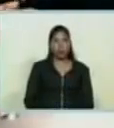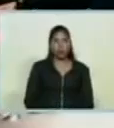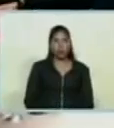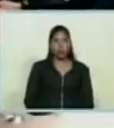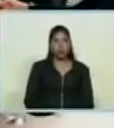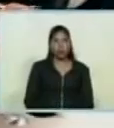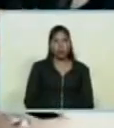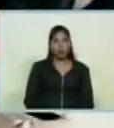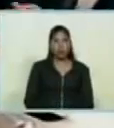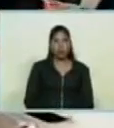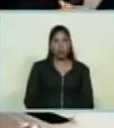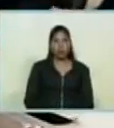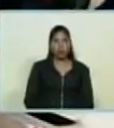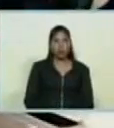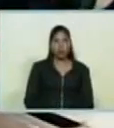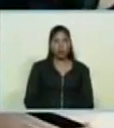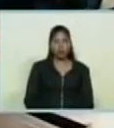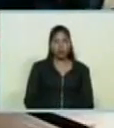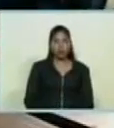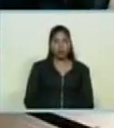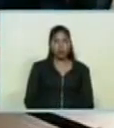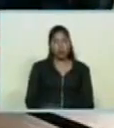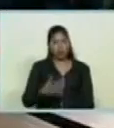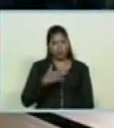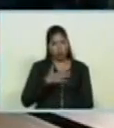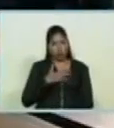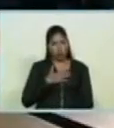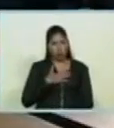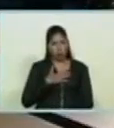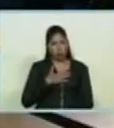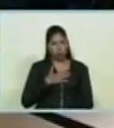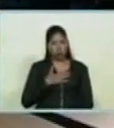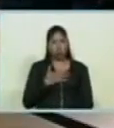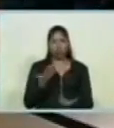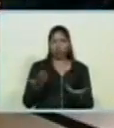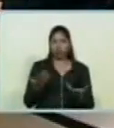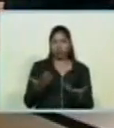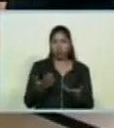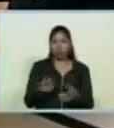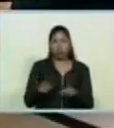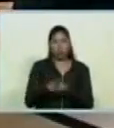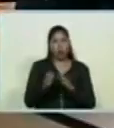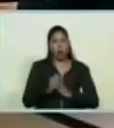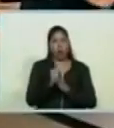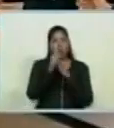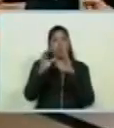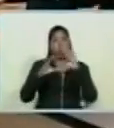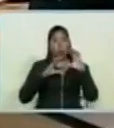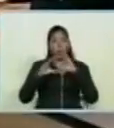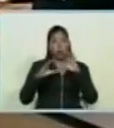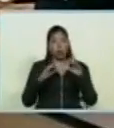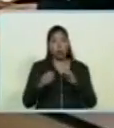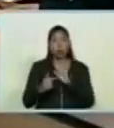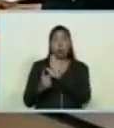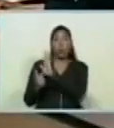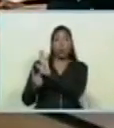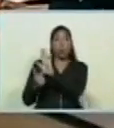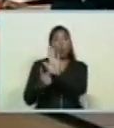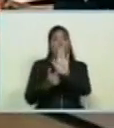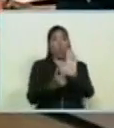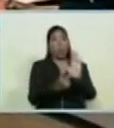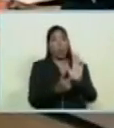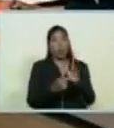Ahora, ¿qué haría yo como rector de la política comunicacional? Darle rostro a estos 85.000, a